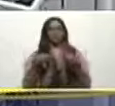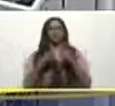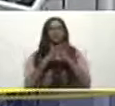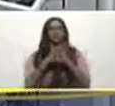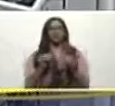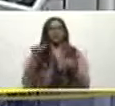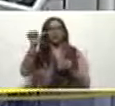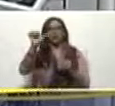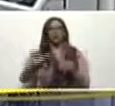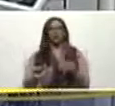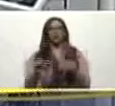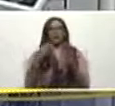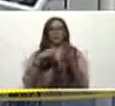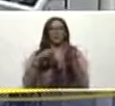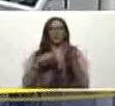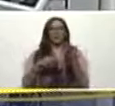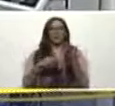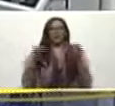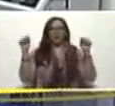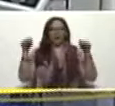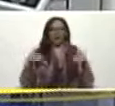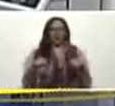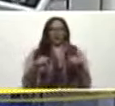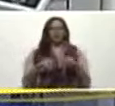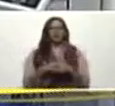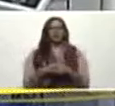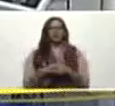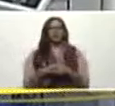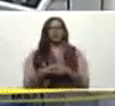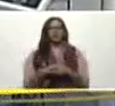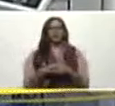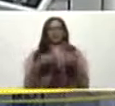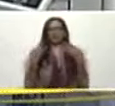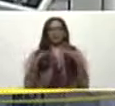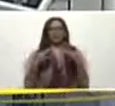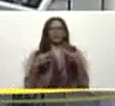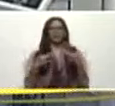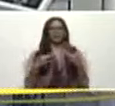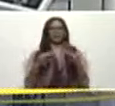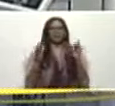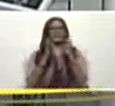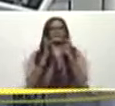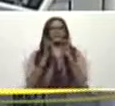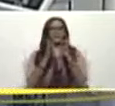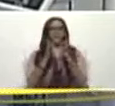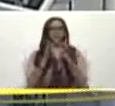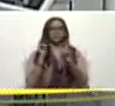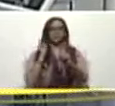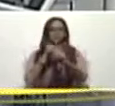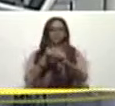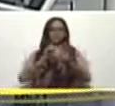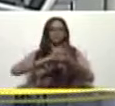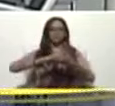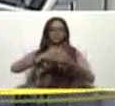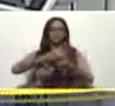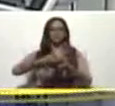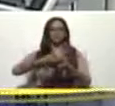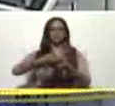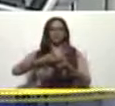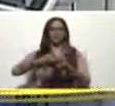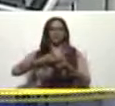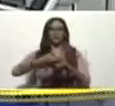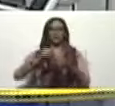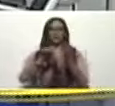el análisis de materiales acá, y simple y llanamente él se conecta desde su laptop en el lugar donde